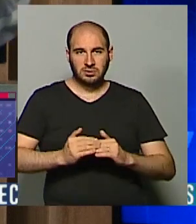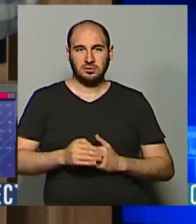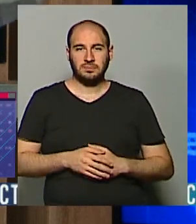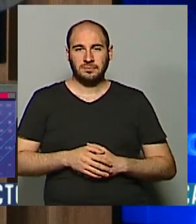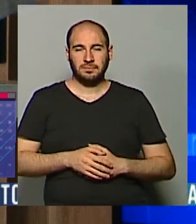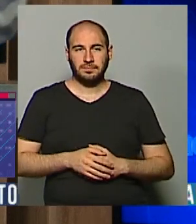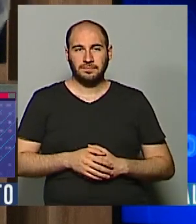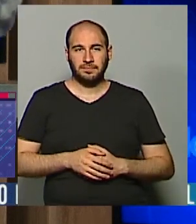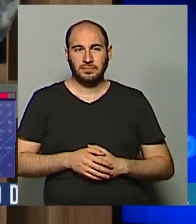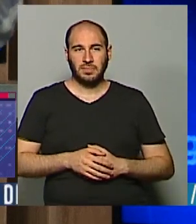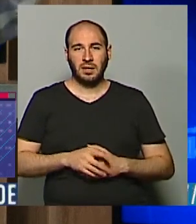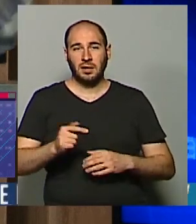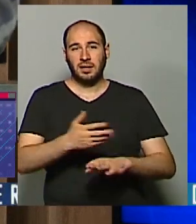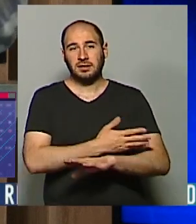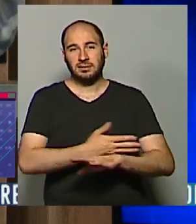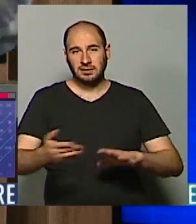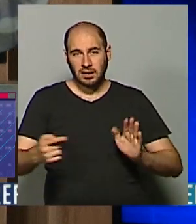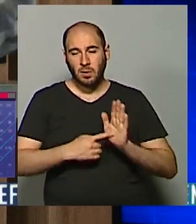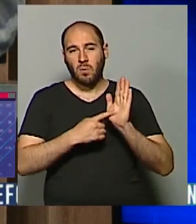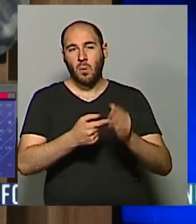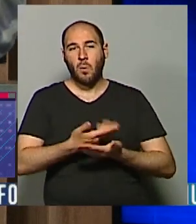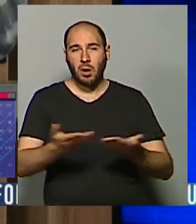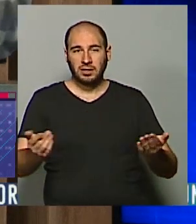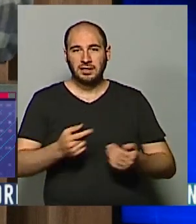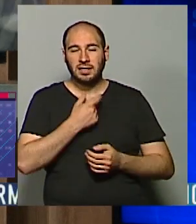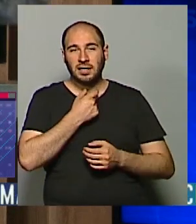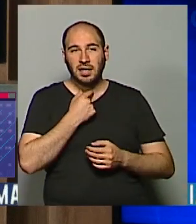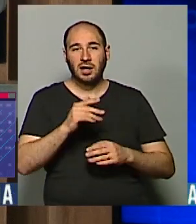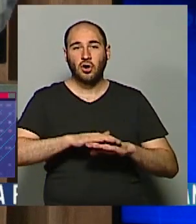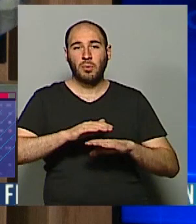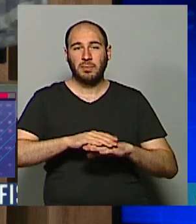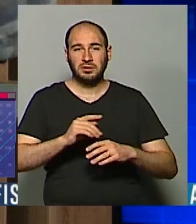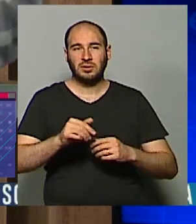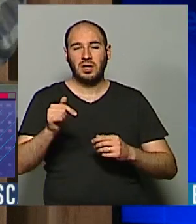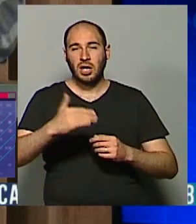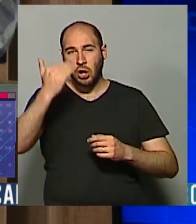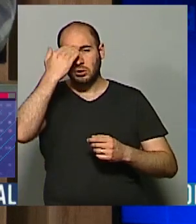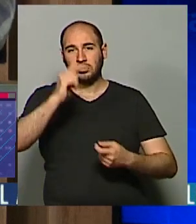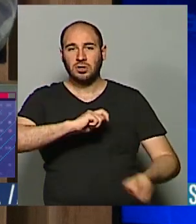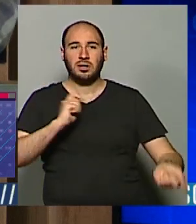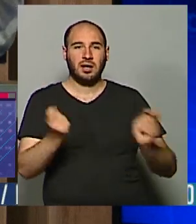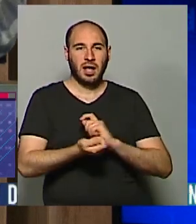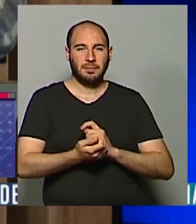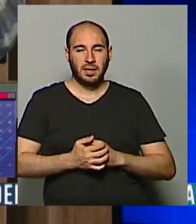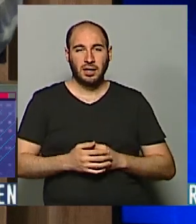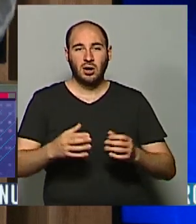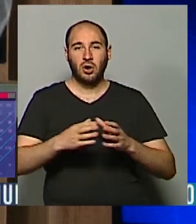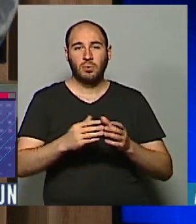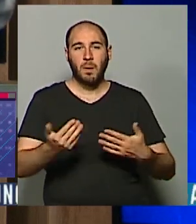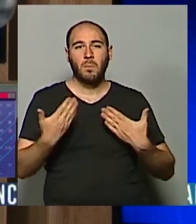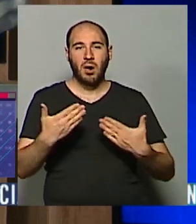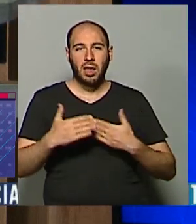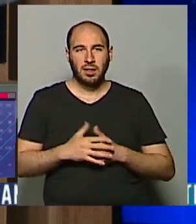y siguen dando muestras, ¿no es cierto? Quieren dar muestras, se comprometieron a reformar la Constitución, de que los partidos